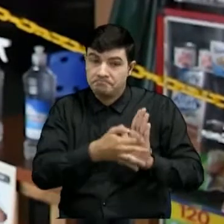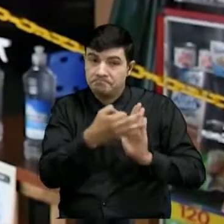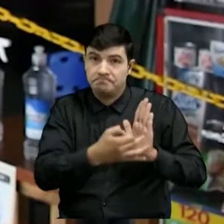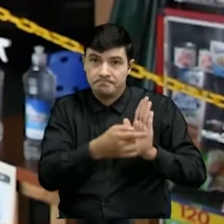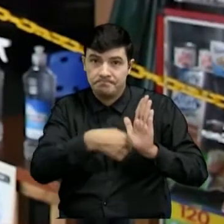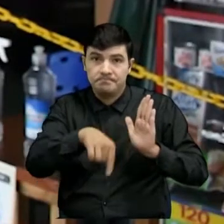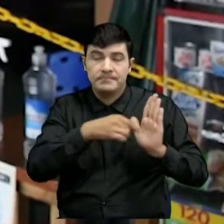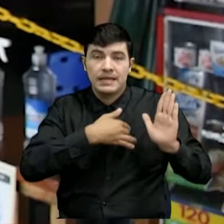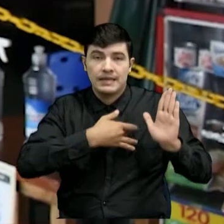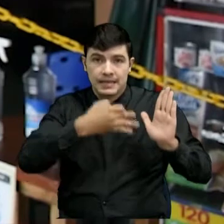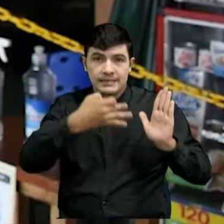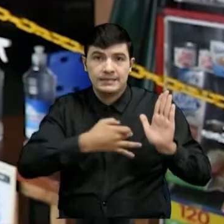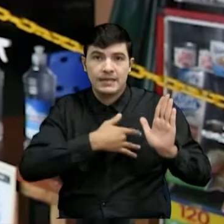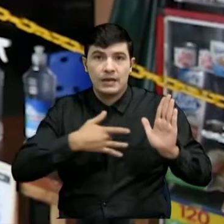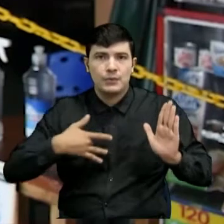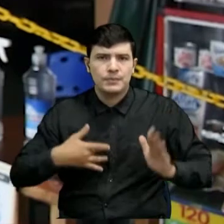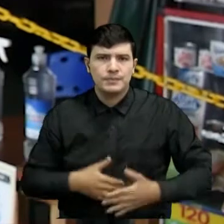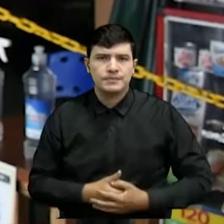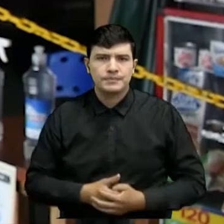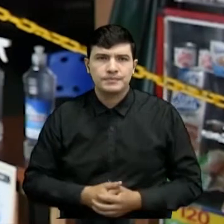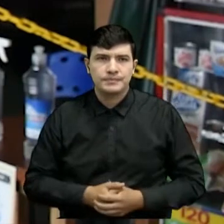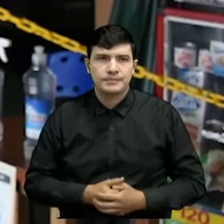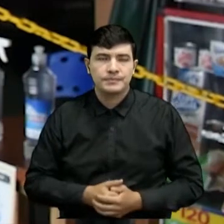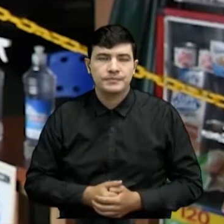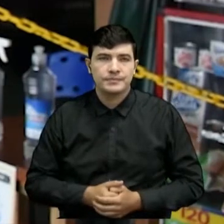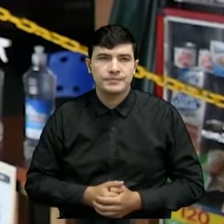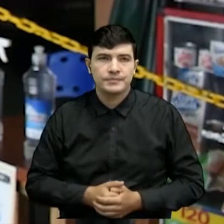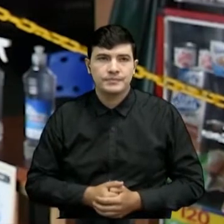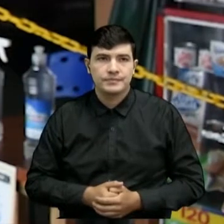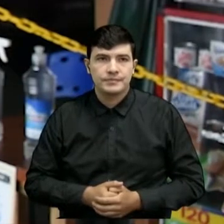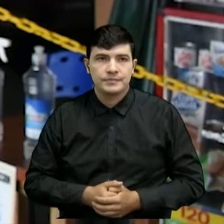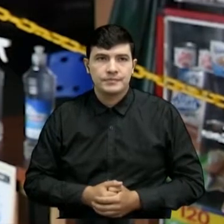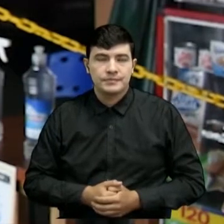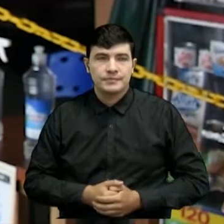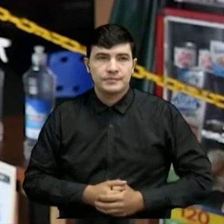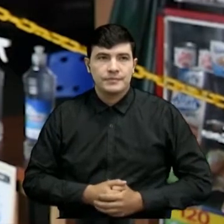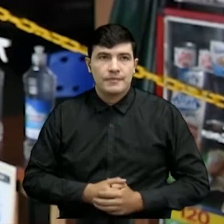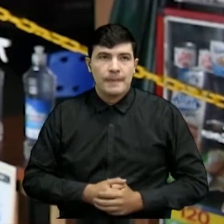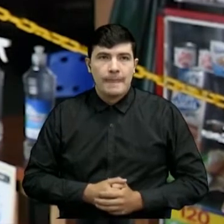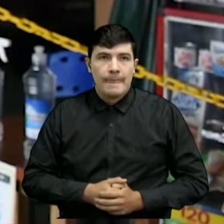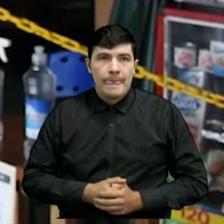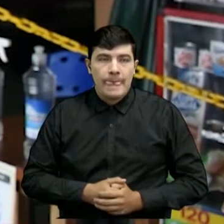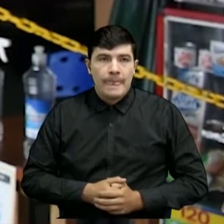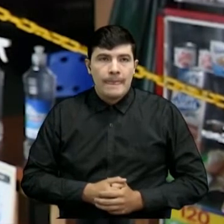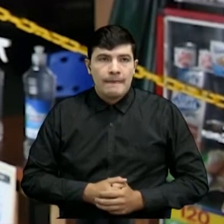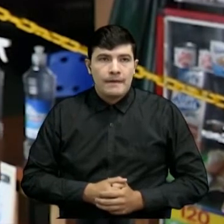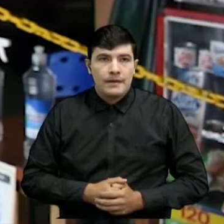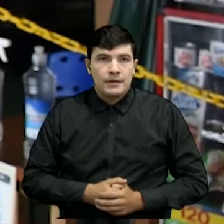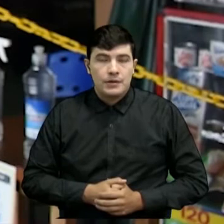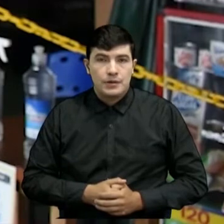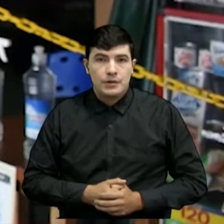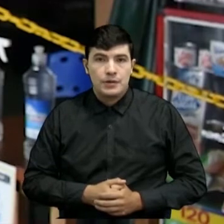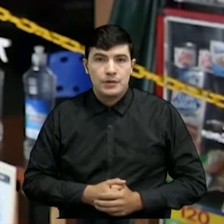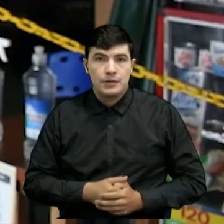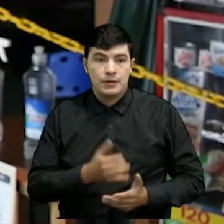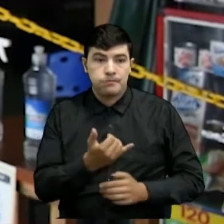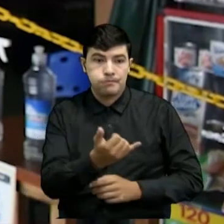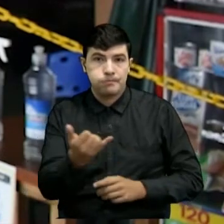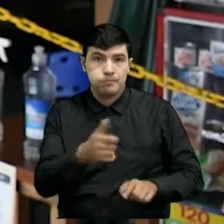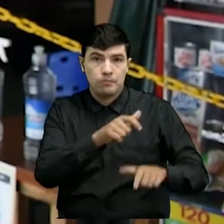los comerciantes de la terminal de transporte recibieron un importante beneficio y fue el de unos descuentos en el pago de los arriendos.